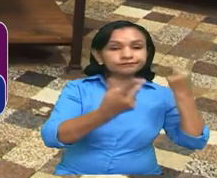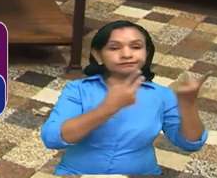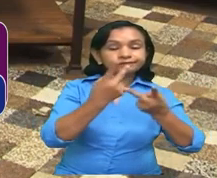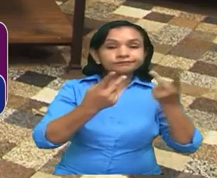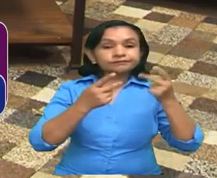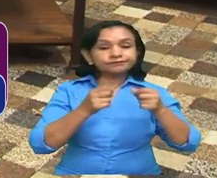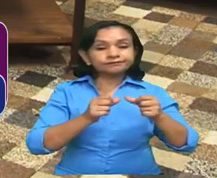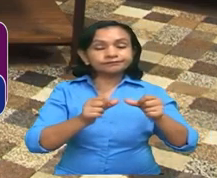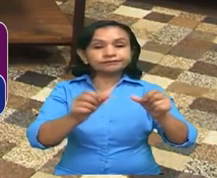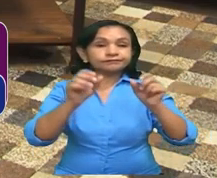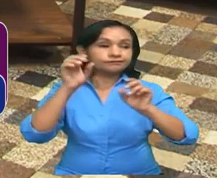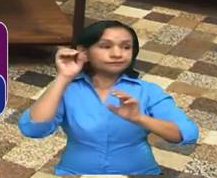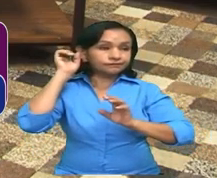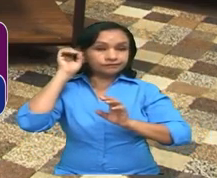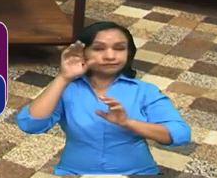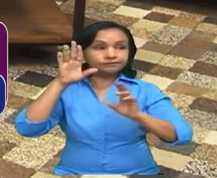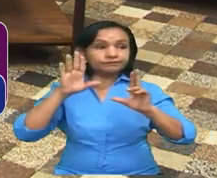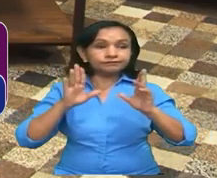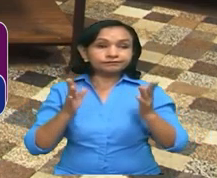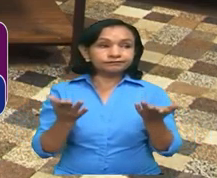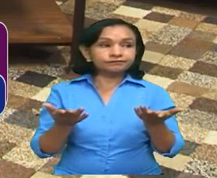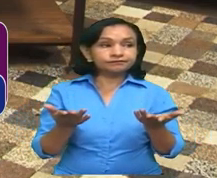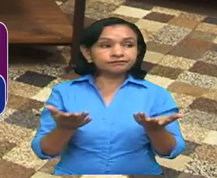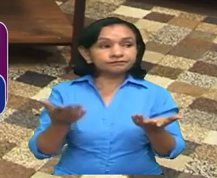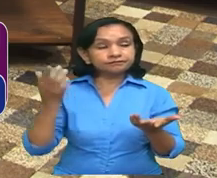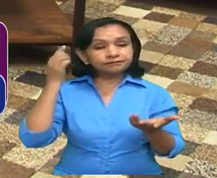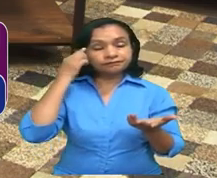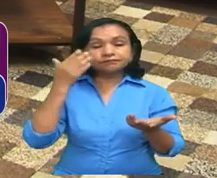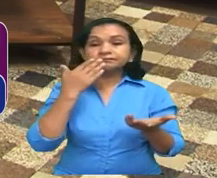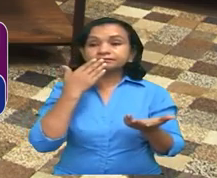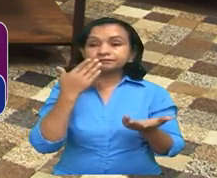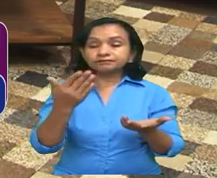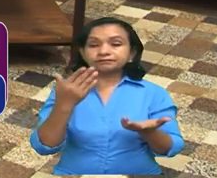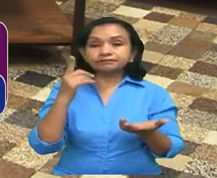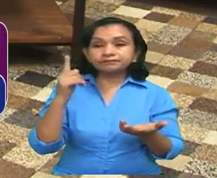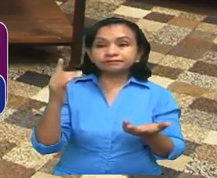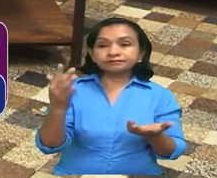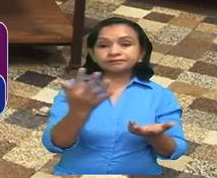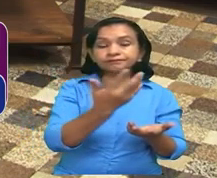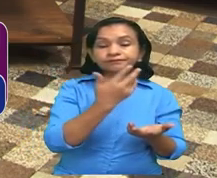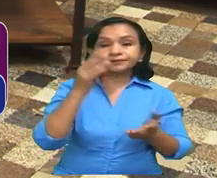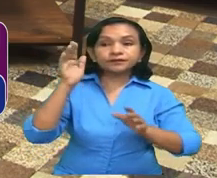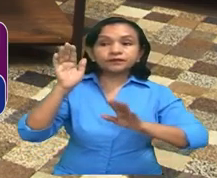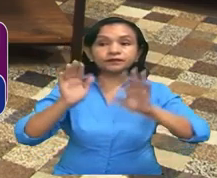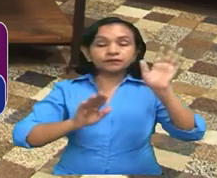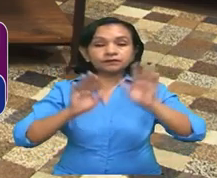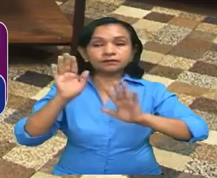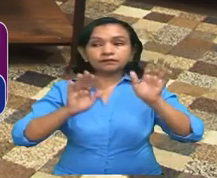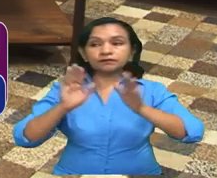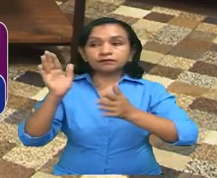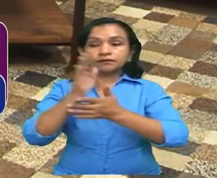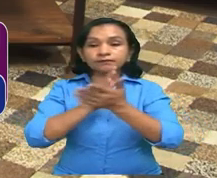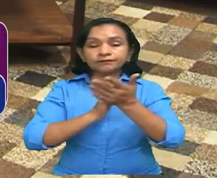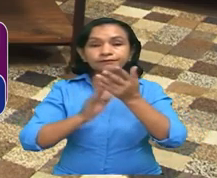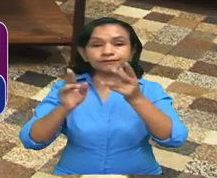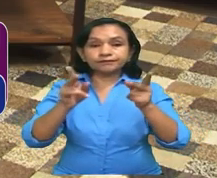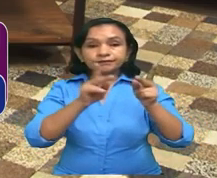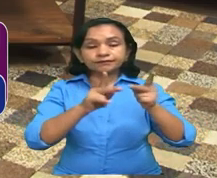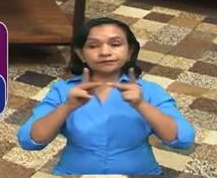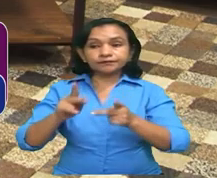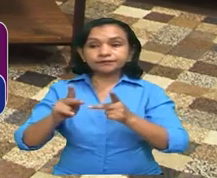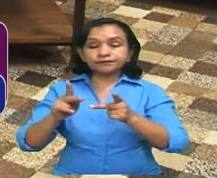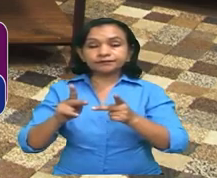viene de manera espontánea, sino tal vez a través de esas alianzas ya recibir grupos, ya tener programadas esas visitas